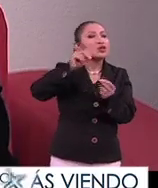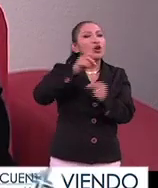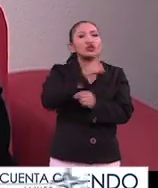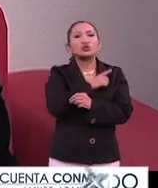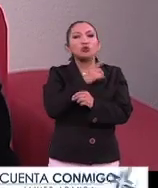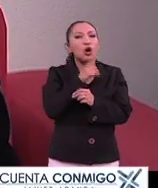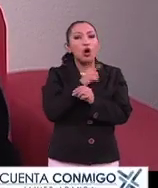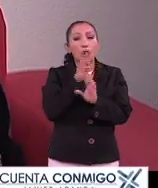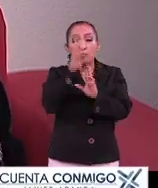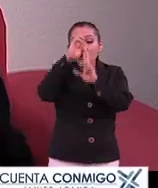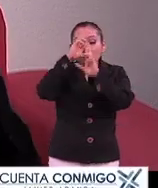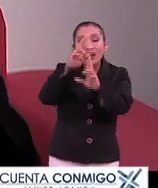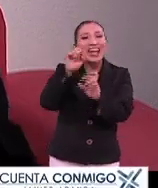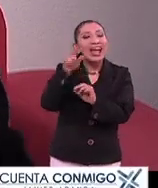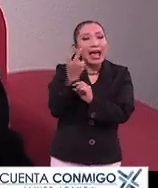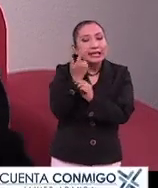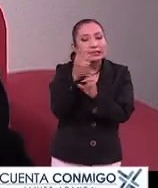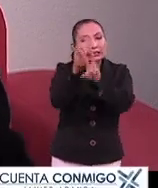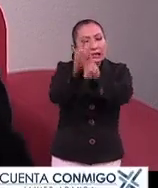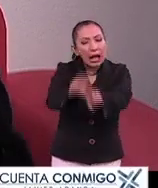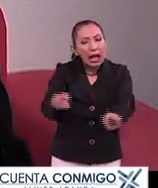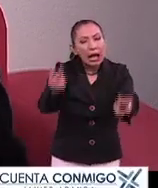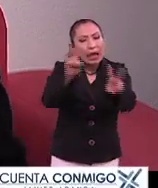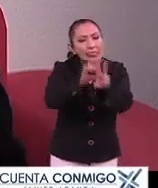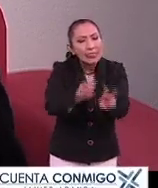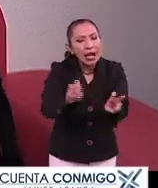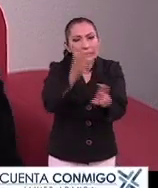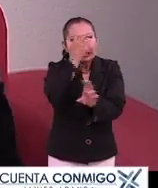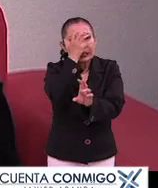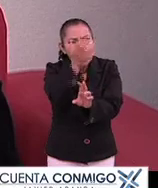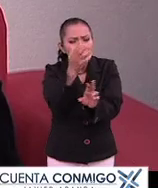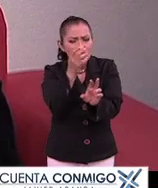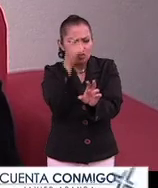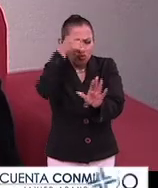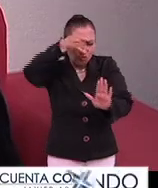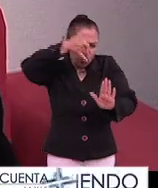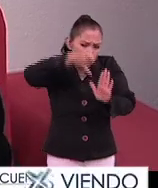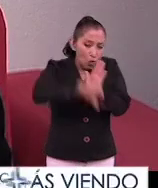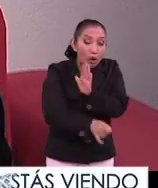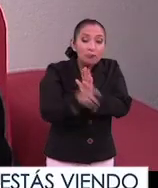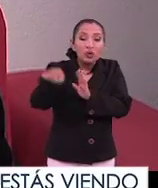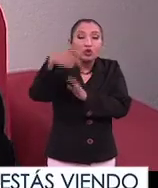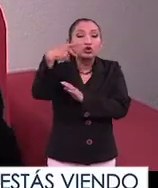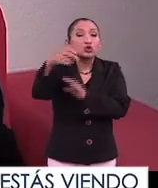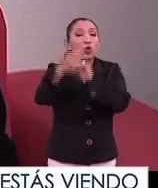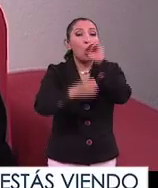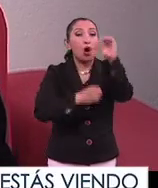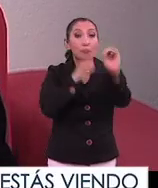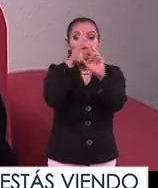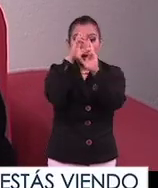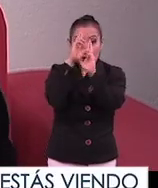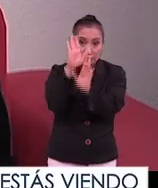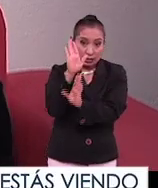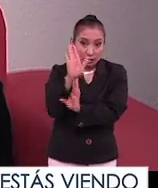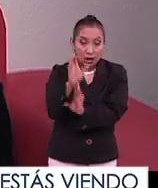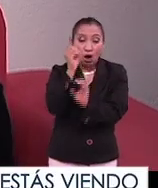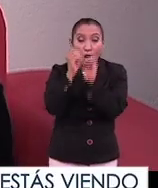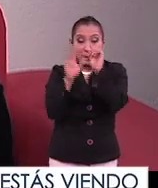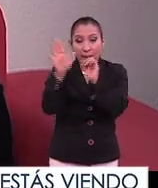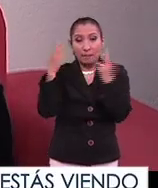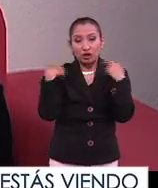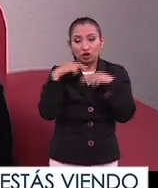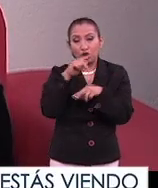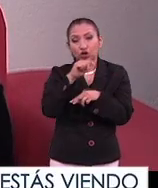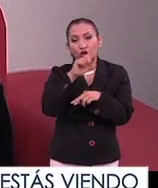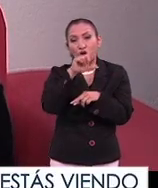es un homenaje, es un análisis serio, riguroso, hacia la obra, respetuoso hacia la obra del